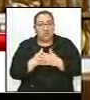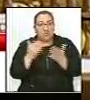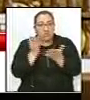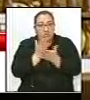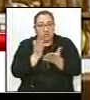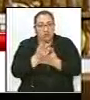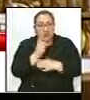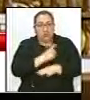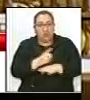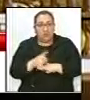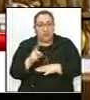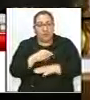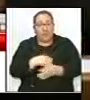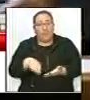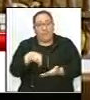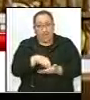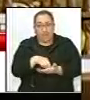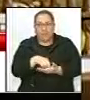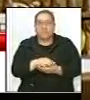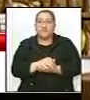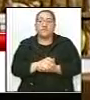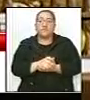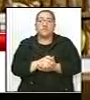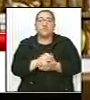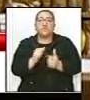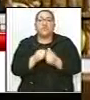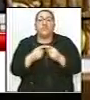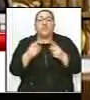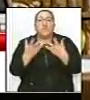para el desarrollo de este parque industrial.